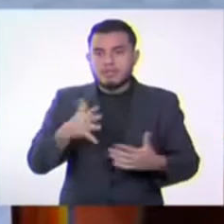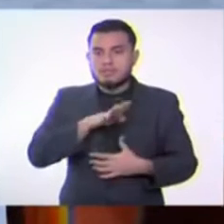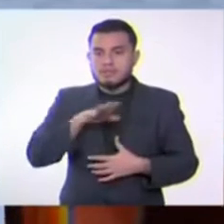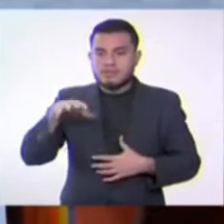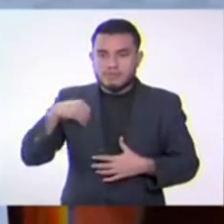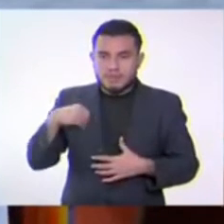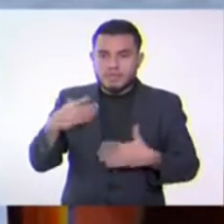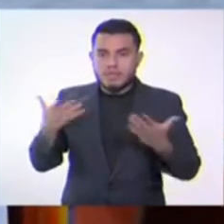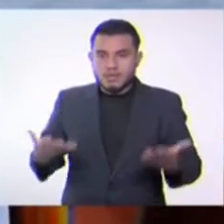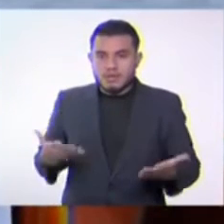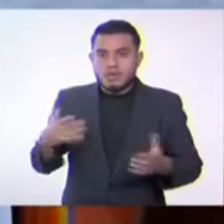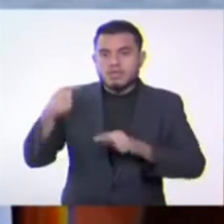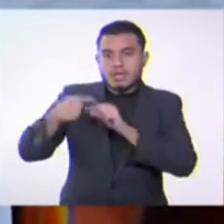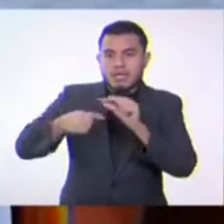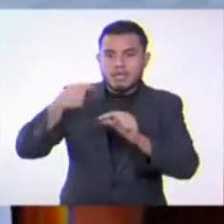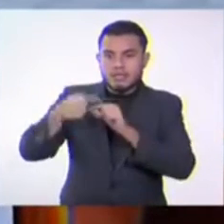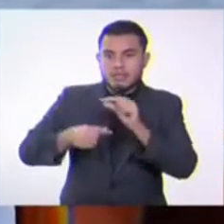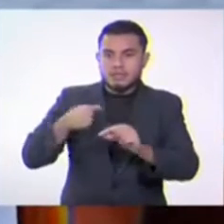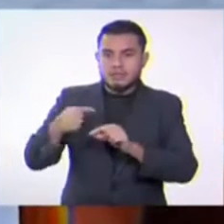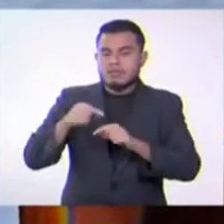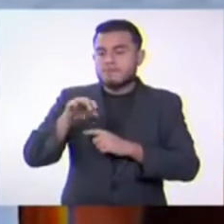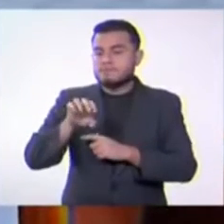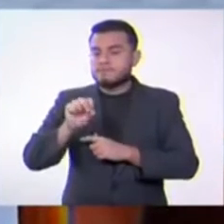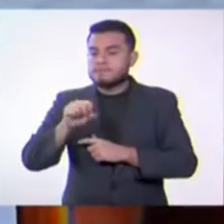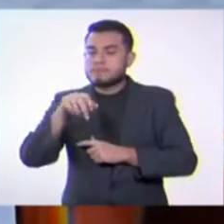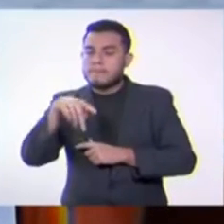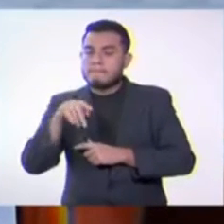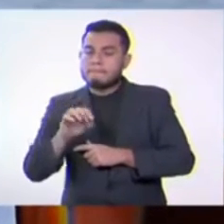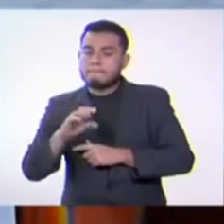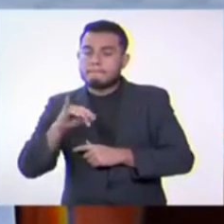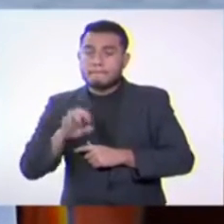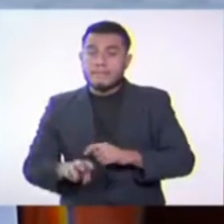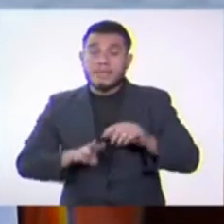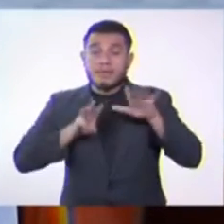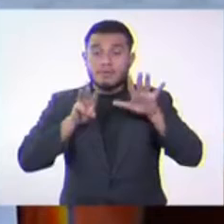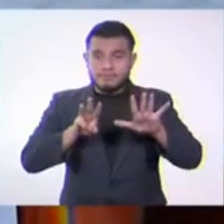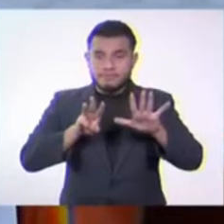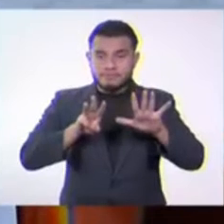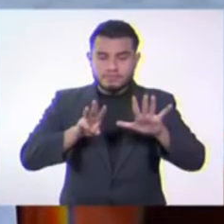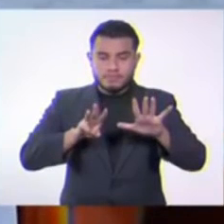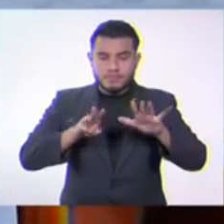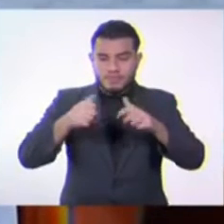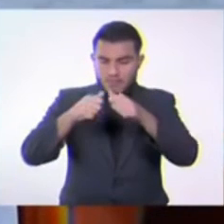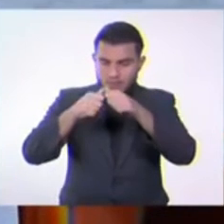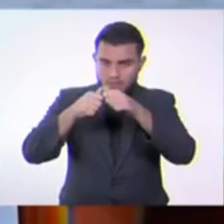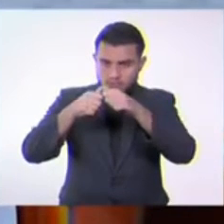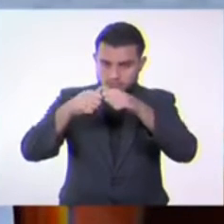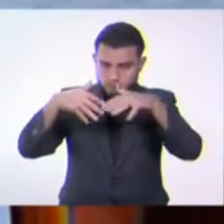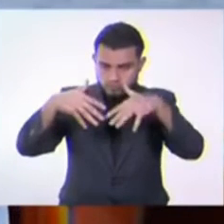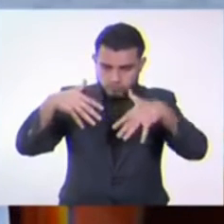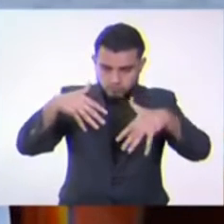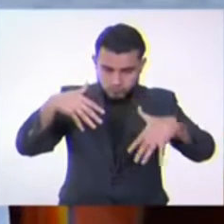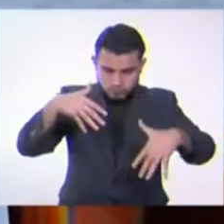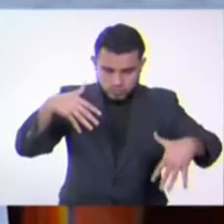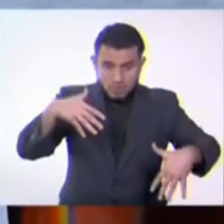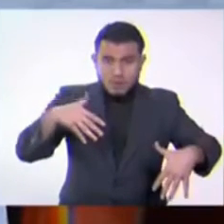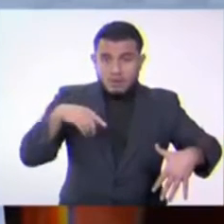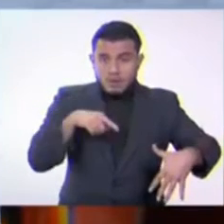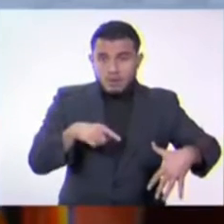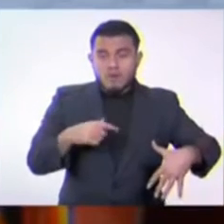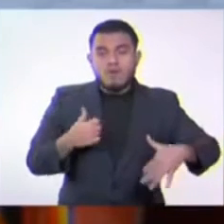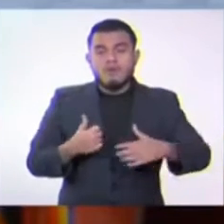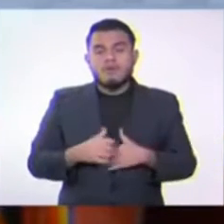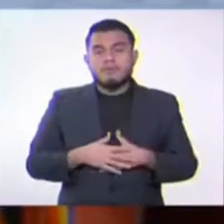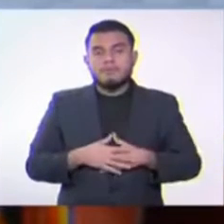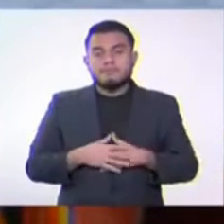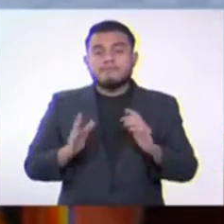familias, los géneros y las especies. Son 8 categorías fundamentales. Ahora, estas